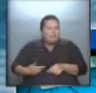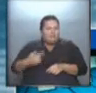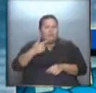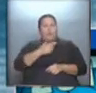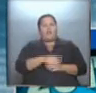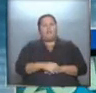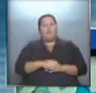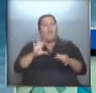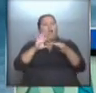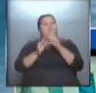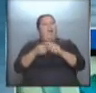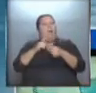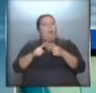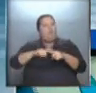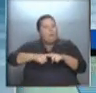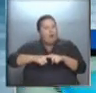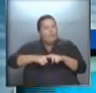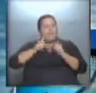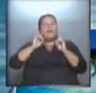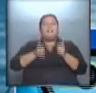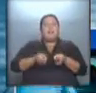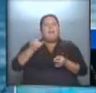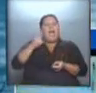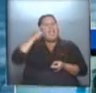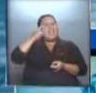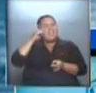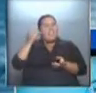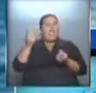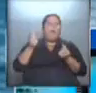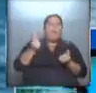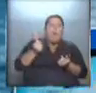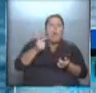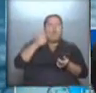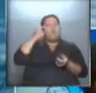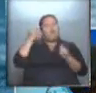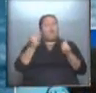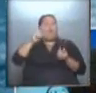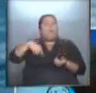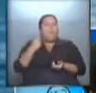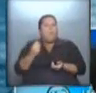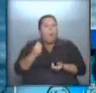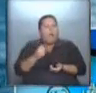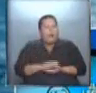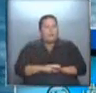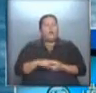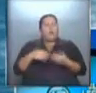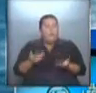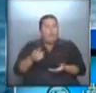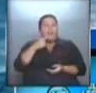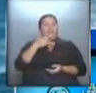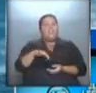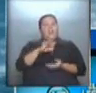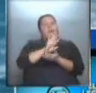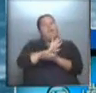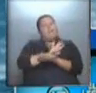Está vinculada con acuerdos políticos, pero también recoge alguna idea subyacente, algún valor, sí, alguna intencionalidad. ¿Cuál era esa? Bueno,